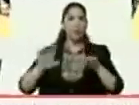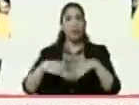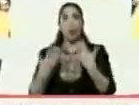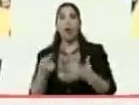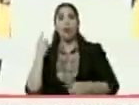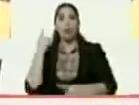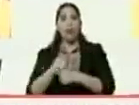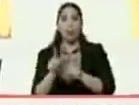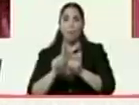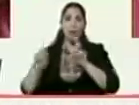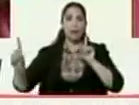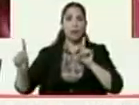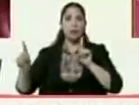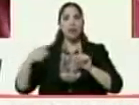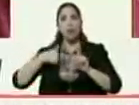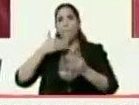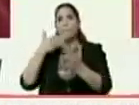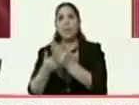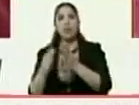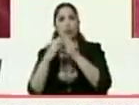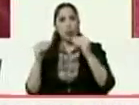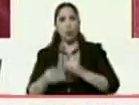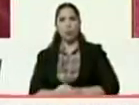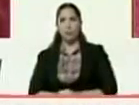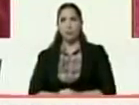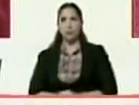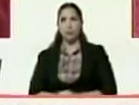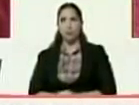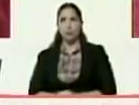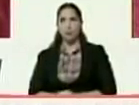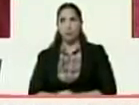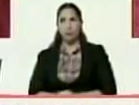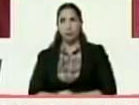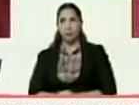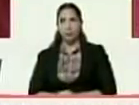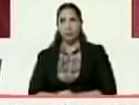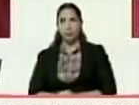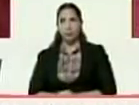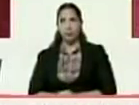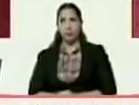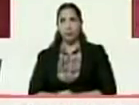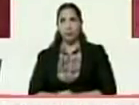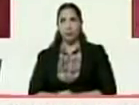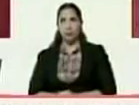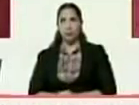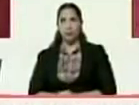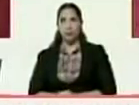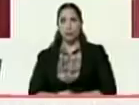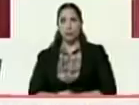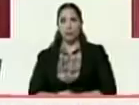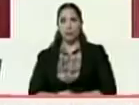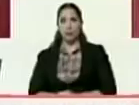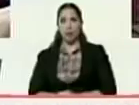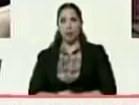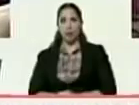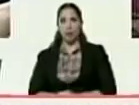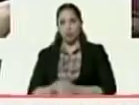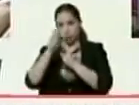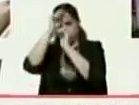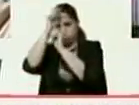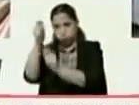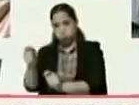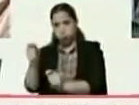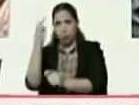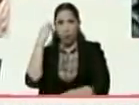apartarse. Yo les pido a todas y a todos que nos encomendemos a Bolívar y a Chávez en este juramento, a